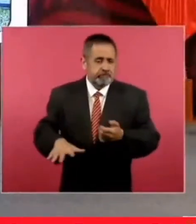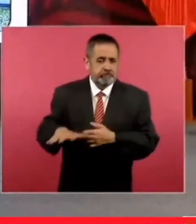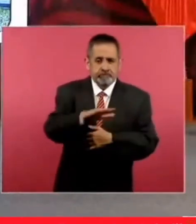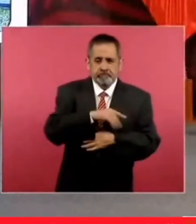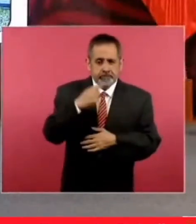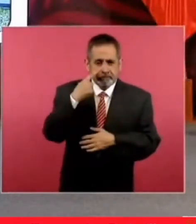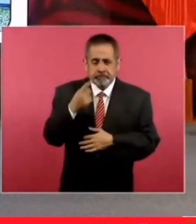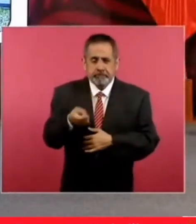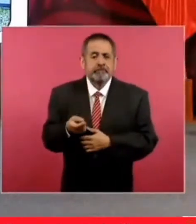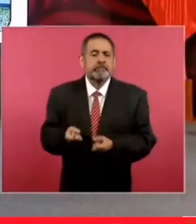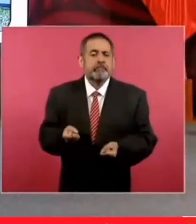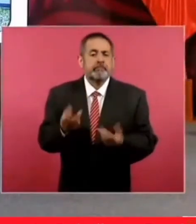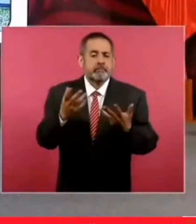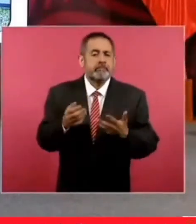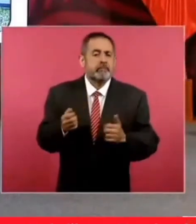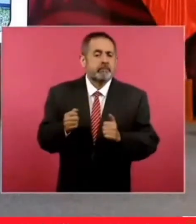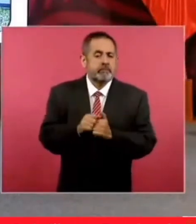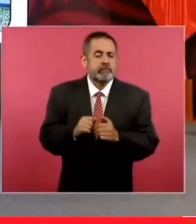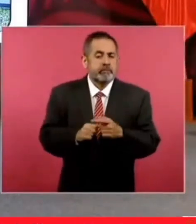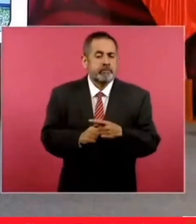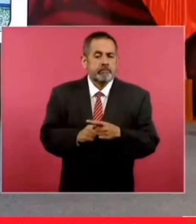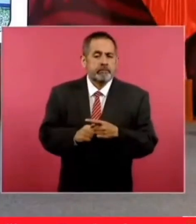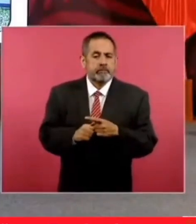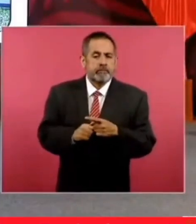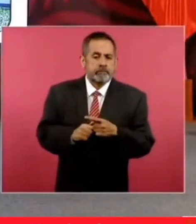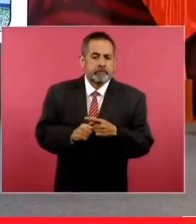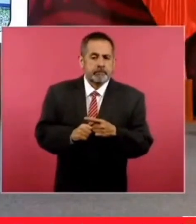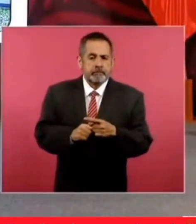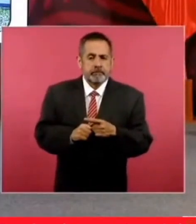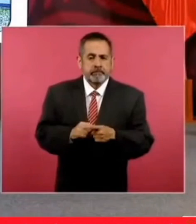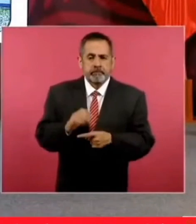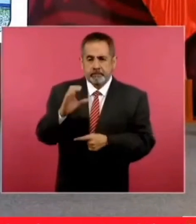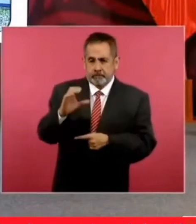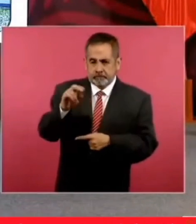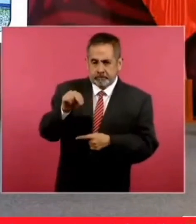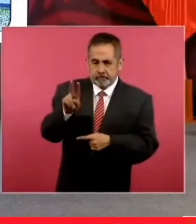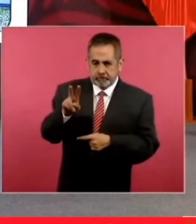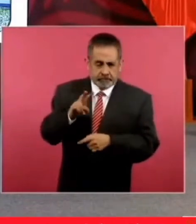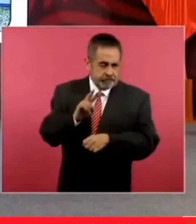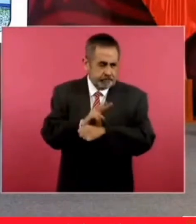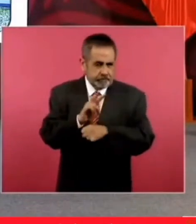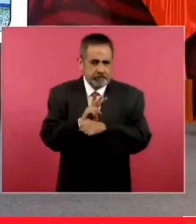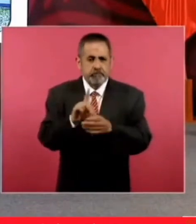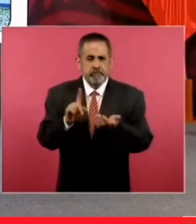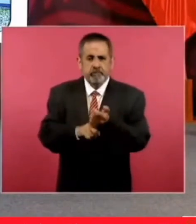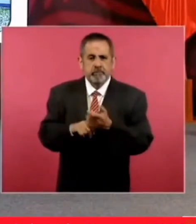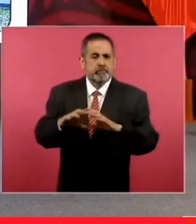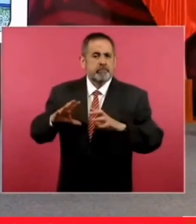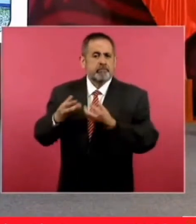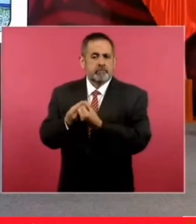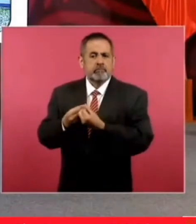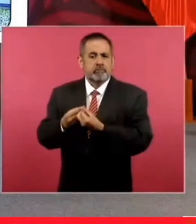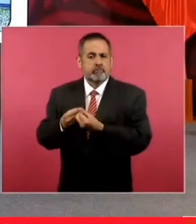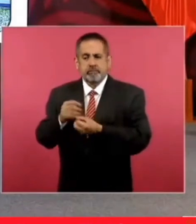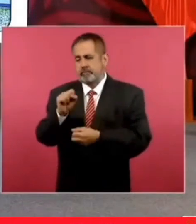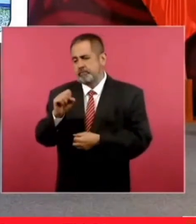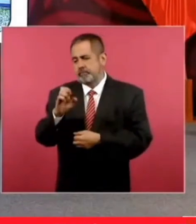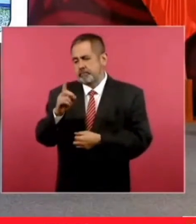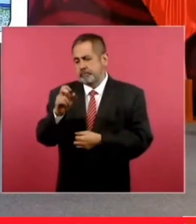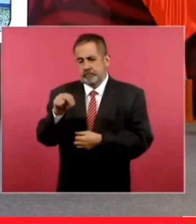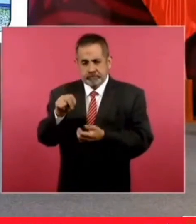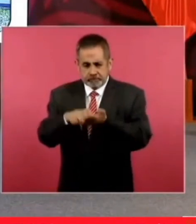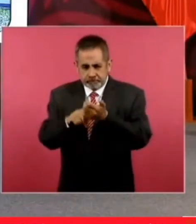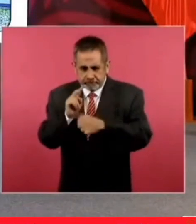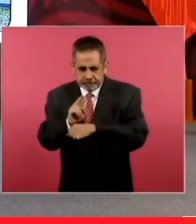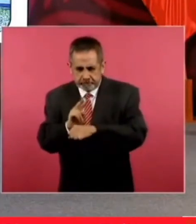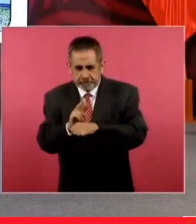nacional se a través del del Centro Nacional de vigilancia del Estado Mayor conjunto de la defensa nacional se dio